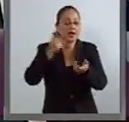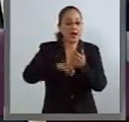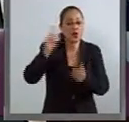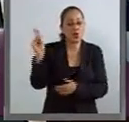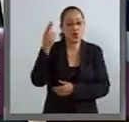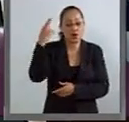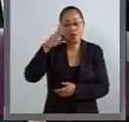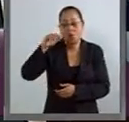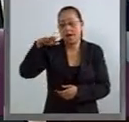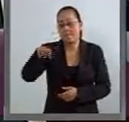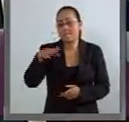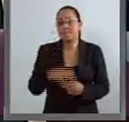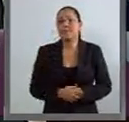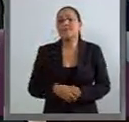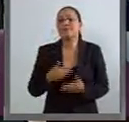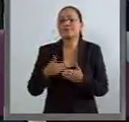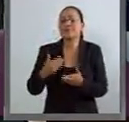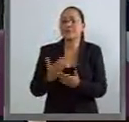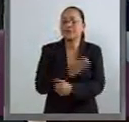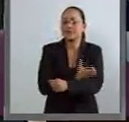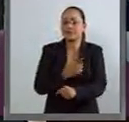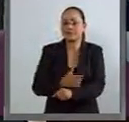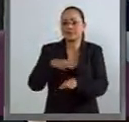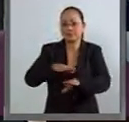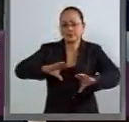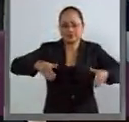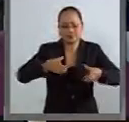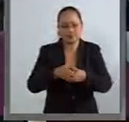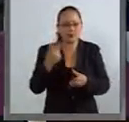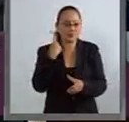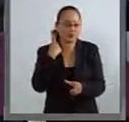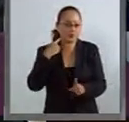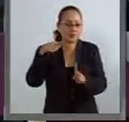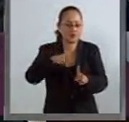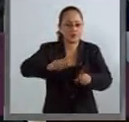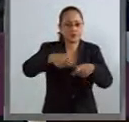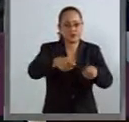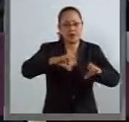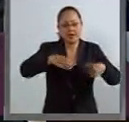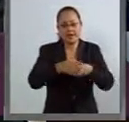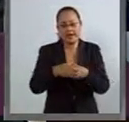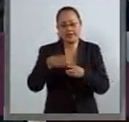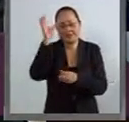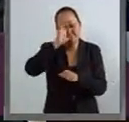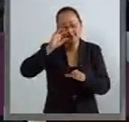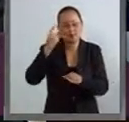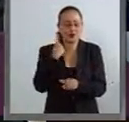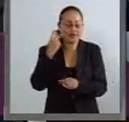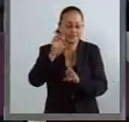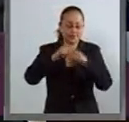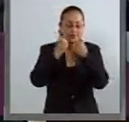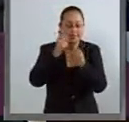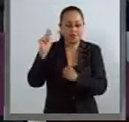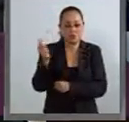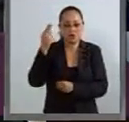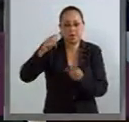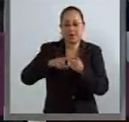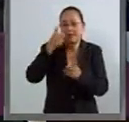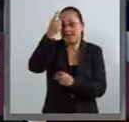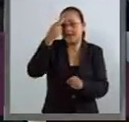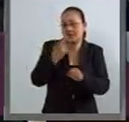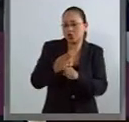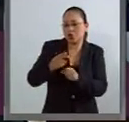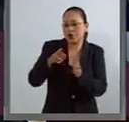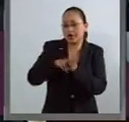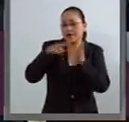y actualmente se desempeña como coordinador del Centro de Estudios Políticos de la Facultad de Ciencias Políticas y Sociales de la UNAM y director de la revista Estudios